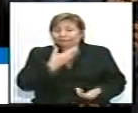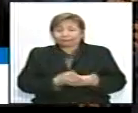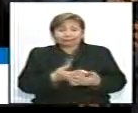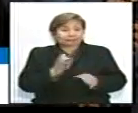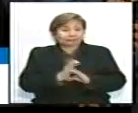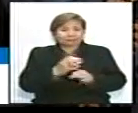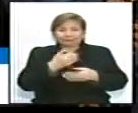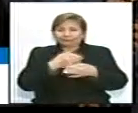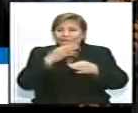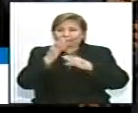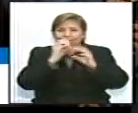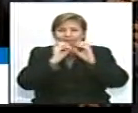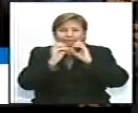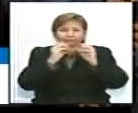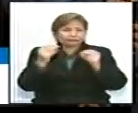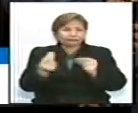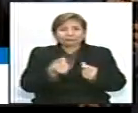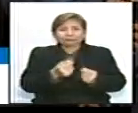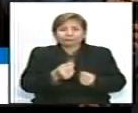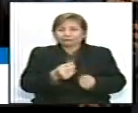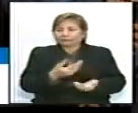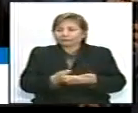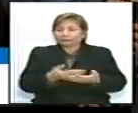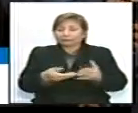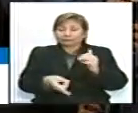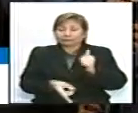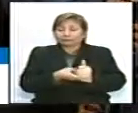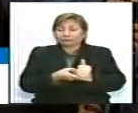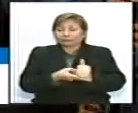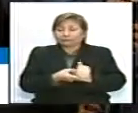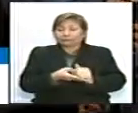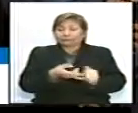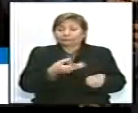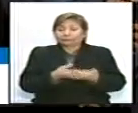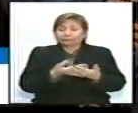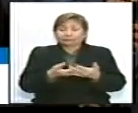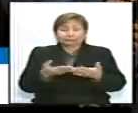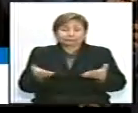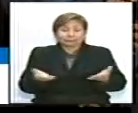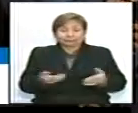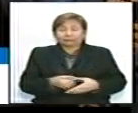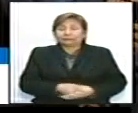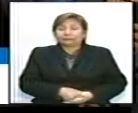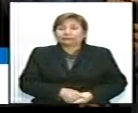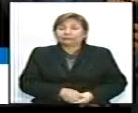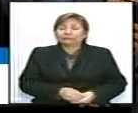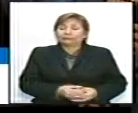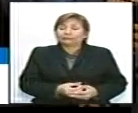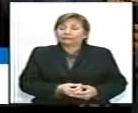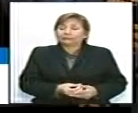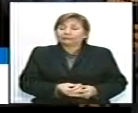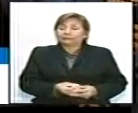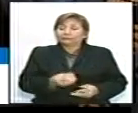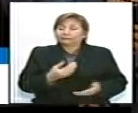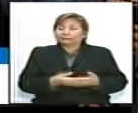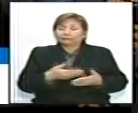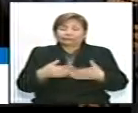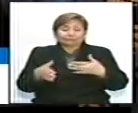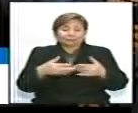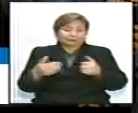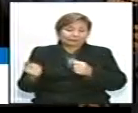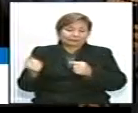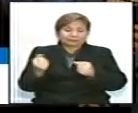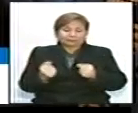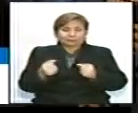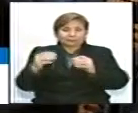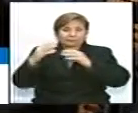de comunicarse de una manera rápida y efectiva y segura, e inclusive segura para cualquier posibilidad de que estén